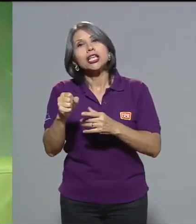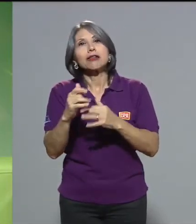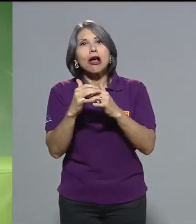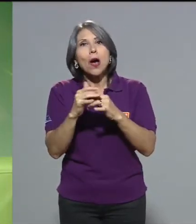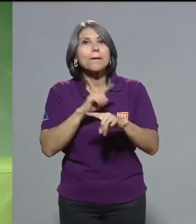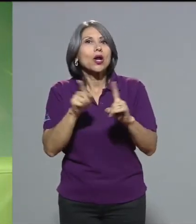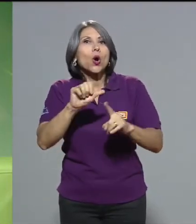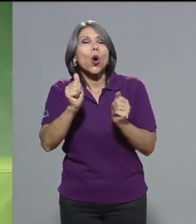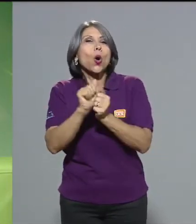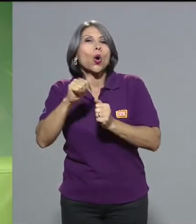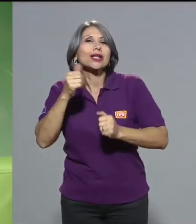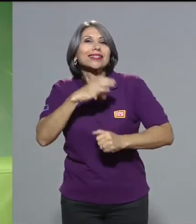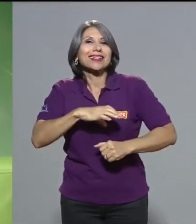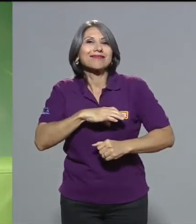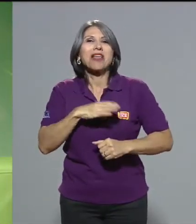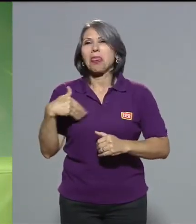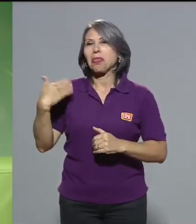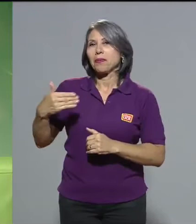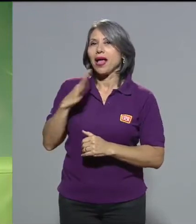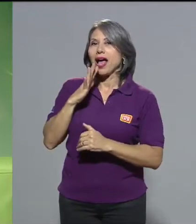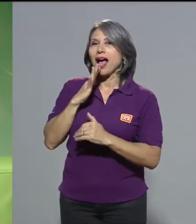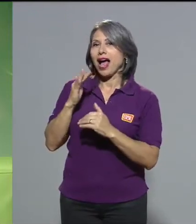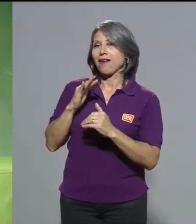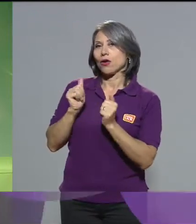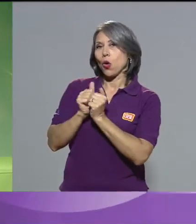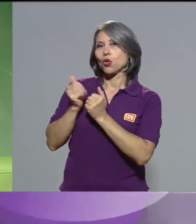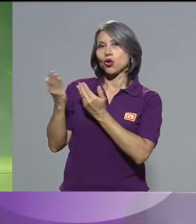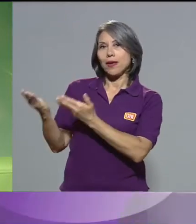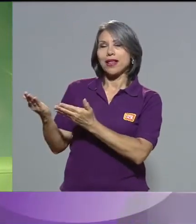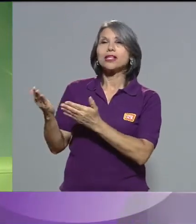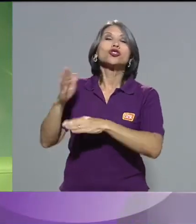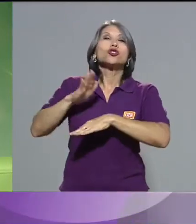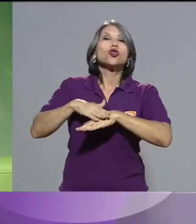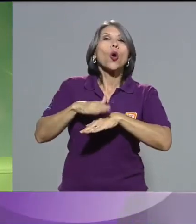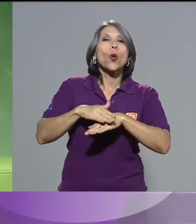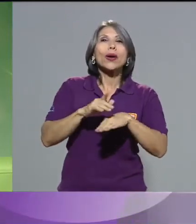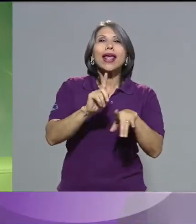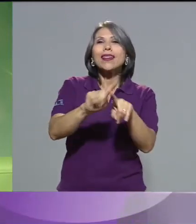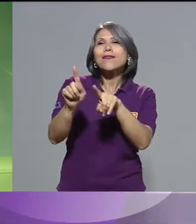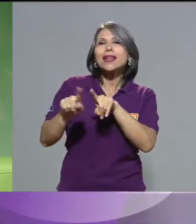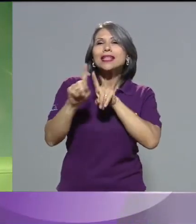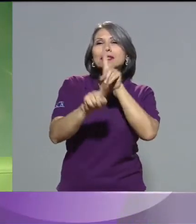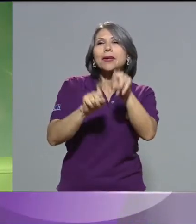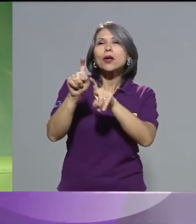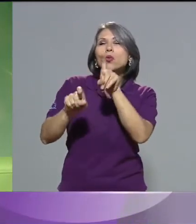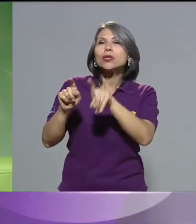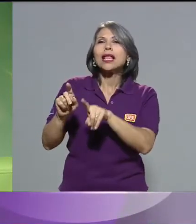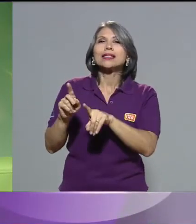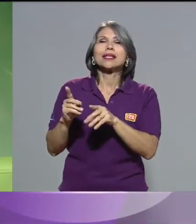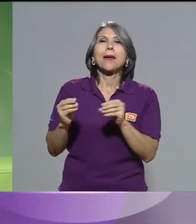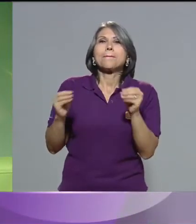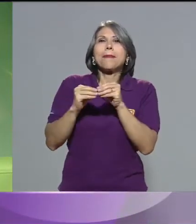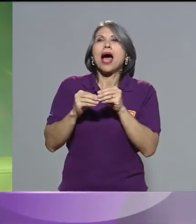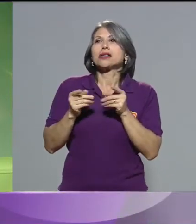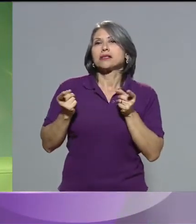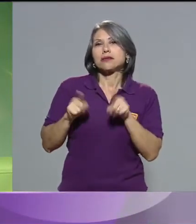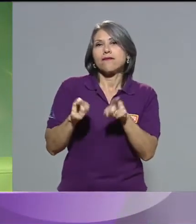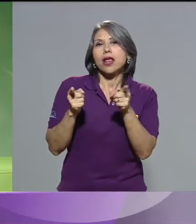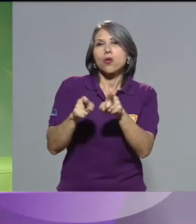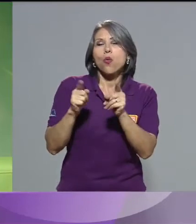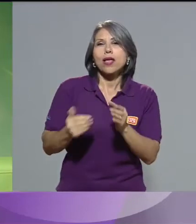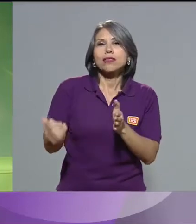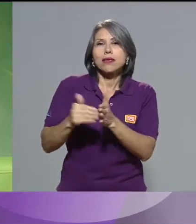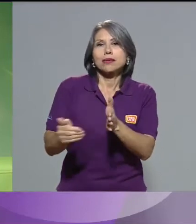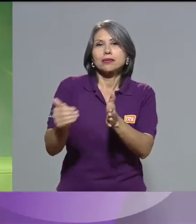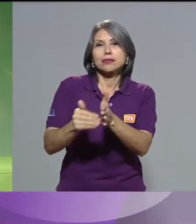seguir conversando con doña Maribel sobre las preguntas más frecuentes, ¿verdad? Y también sobre qué